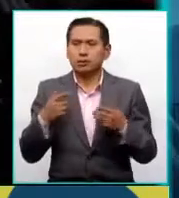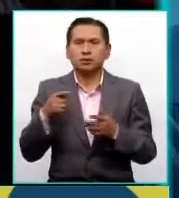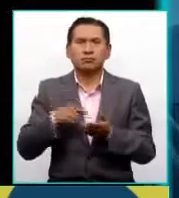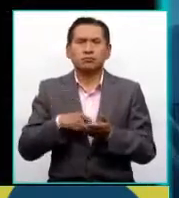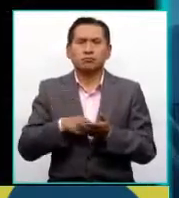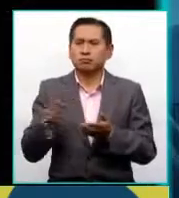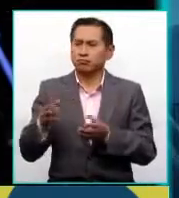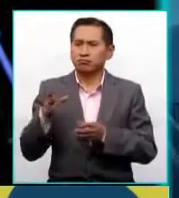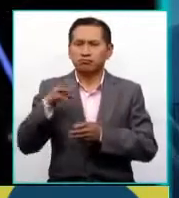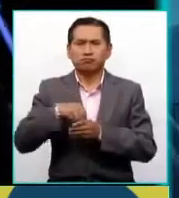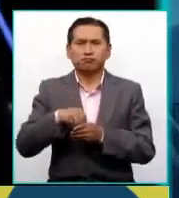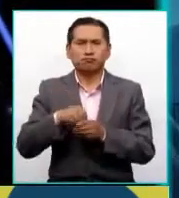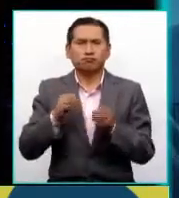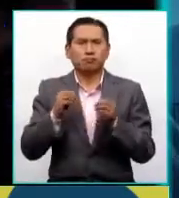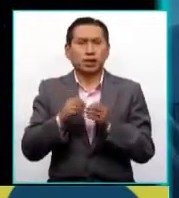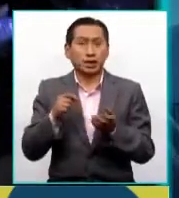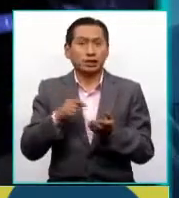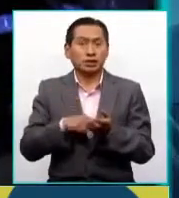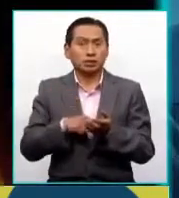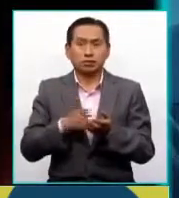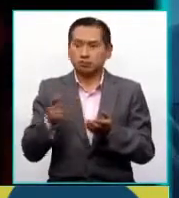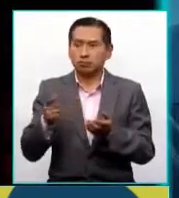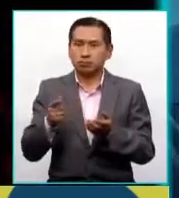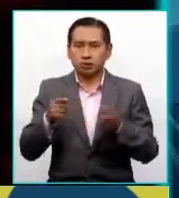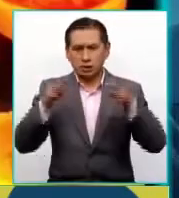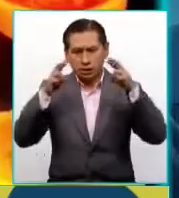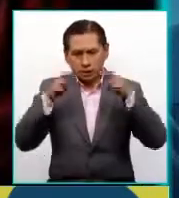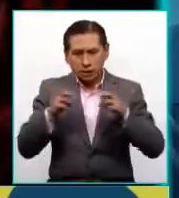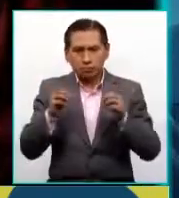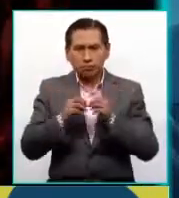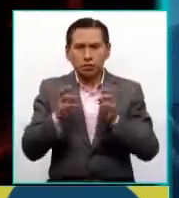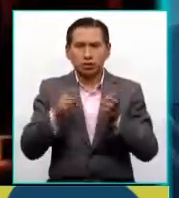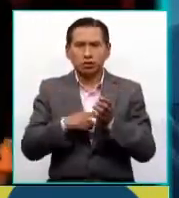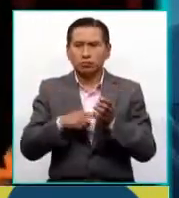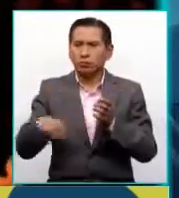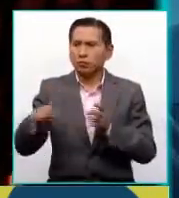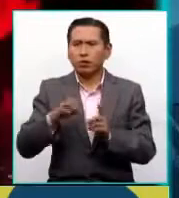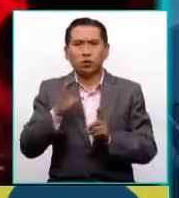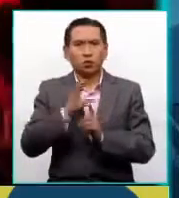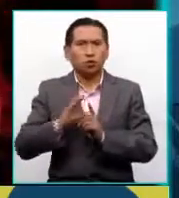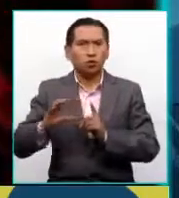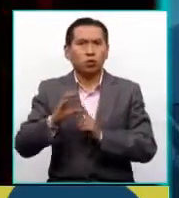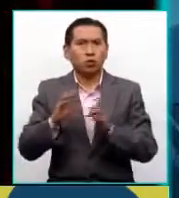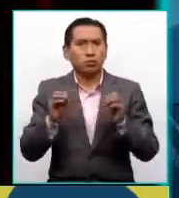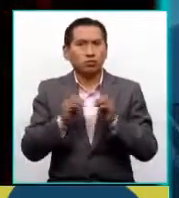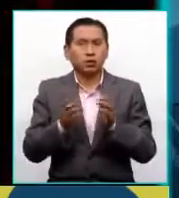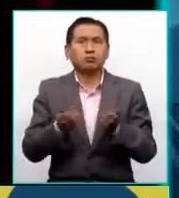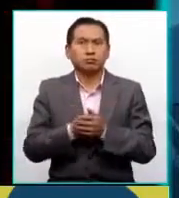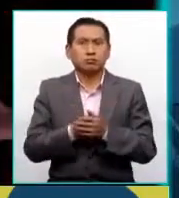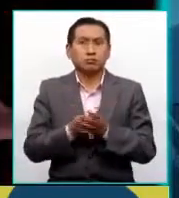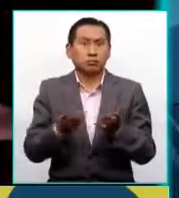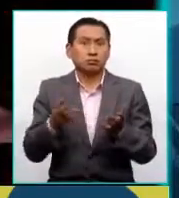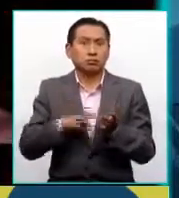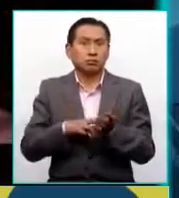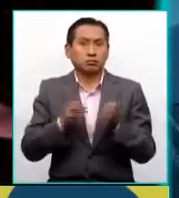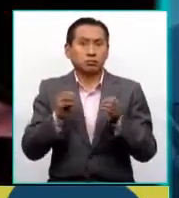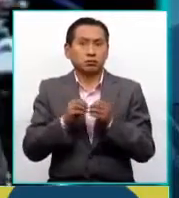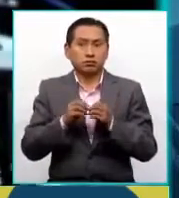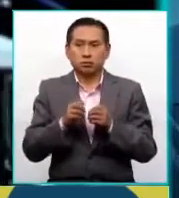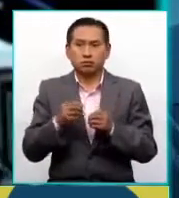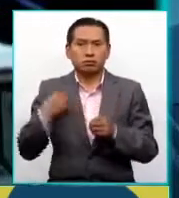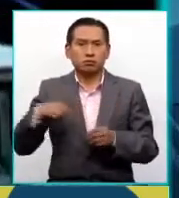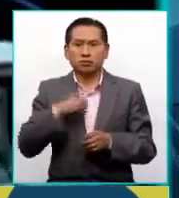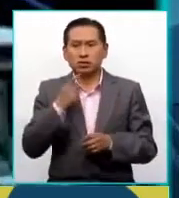una influencia de la investigación sobre las culturas, ¿no? Y bueno, vamos a ponerlo